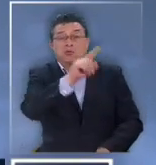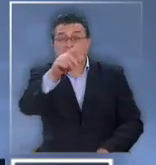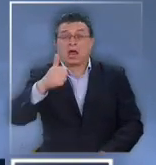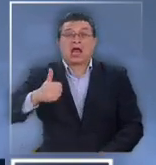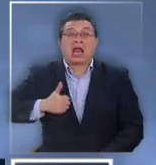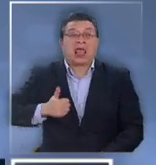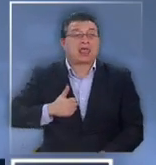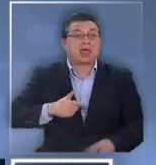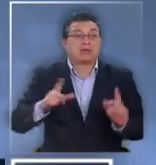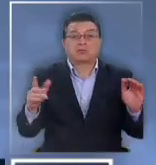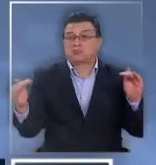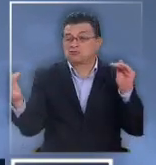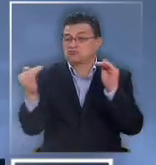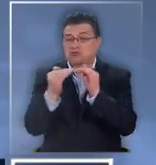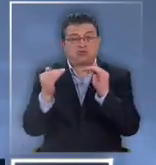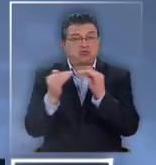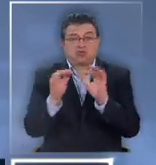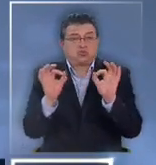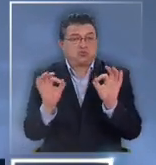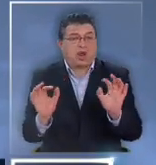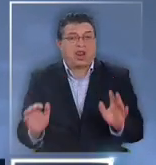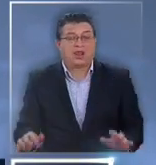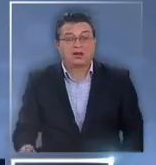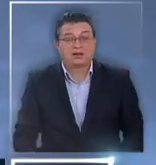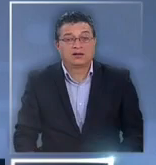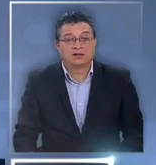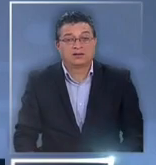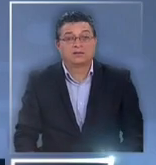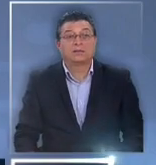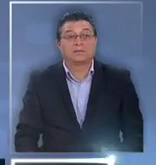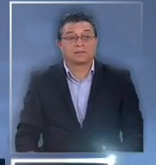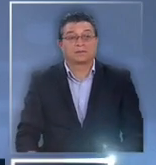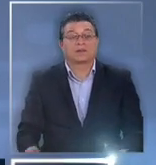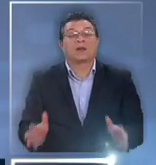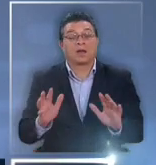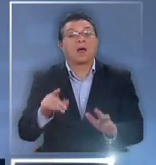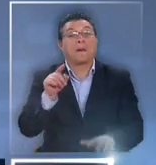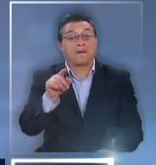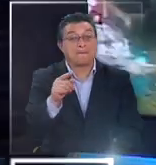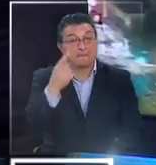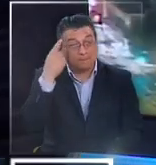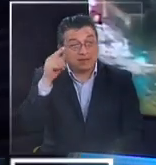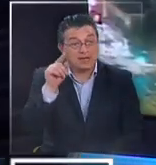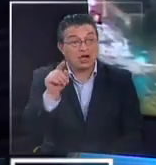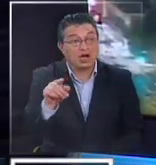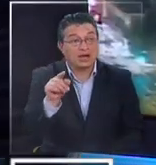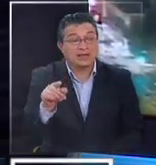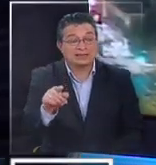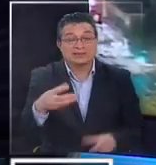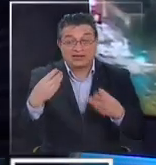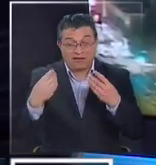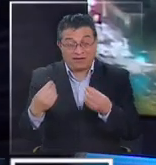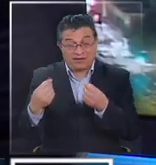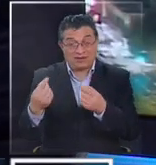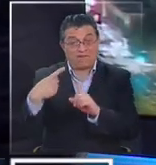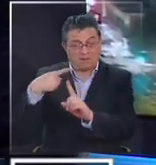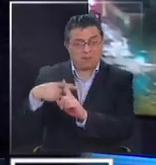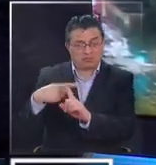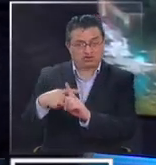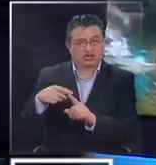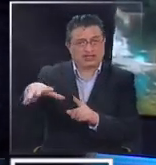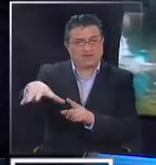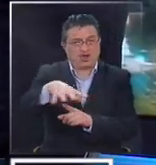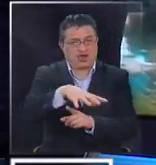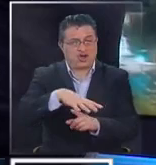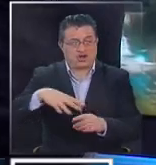canadá y no sería muy distinta pero ese micro ese macro ambiente o ese ese